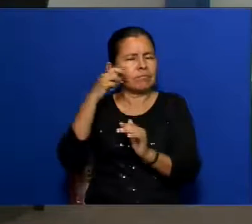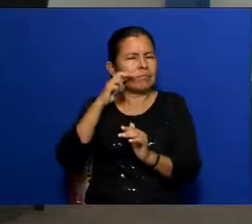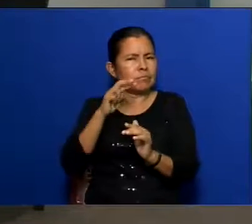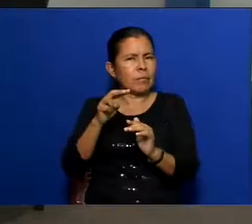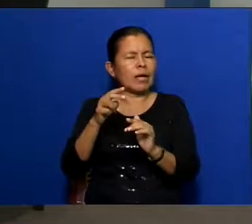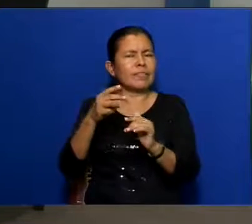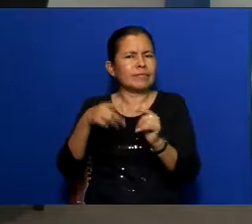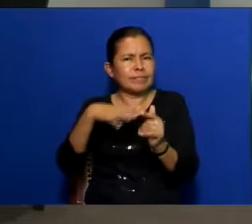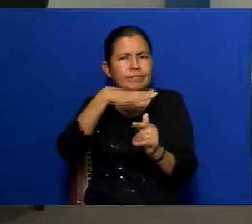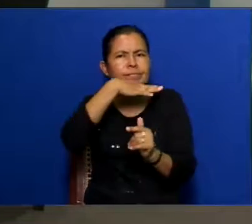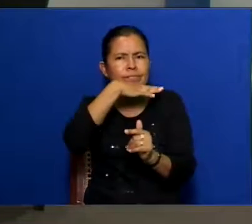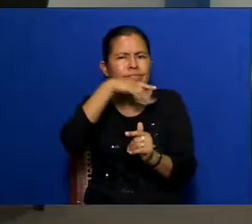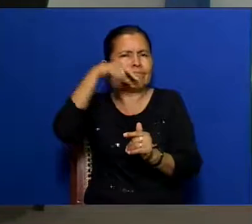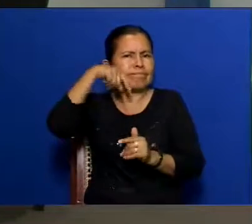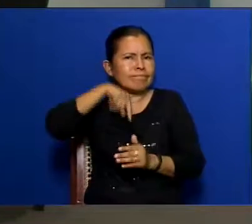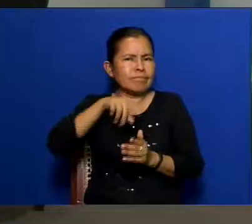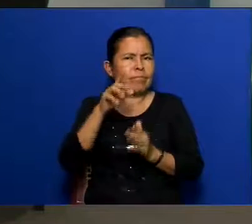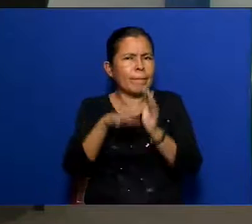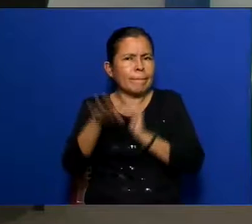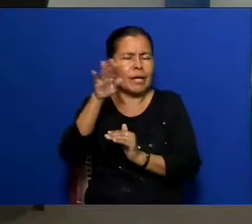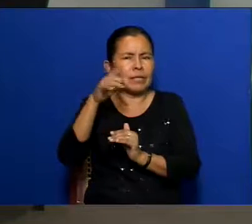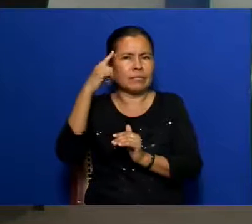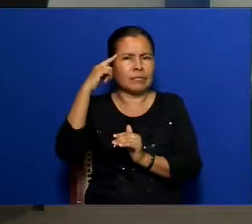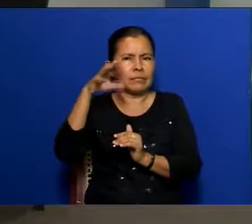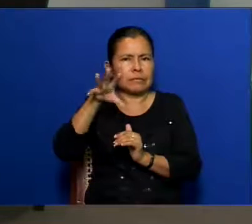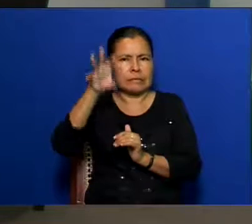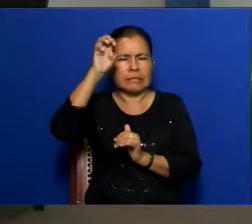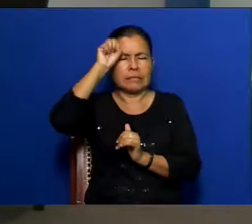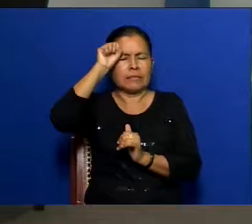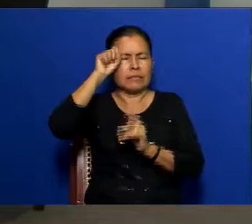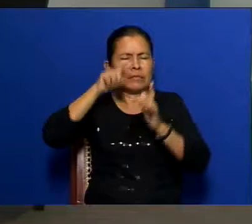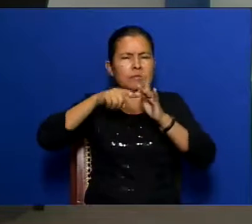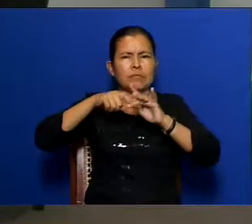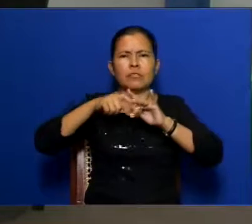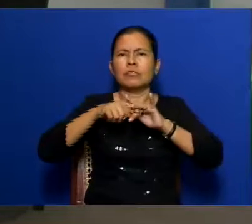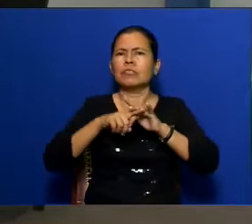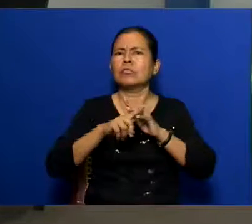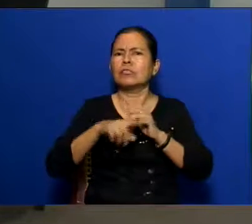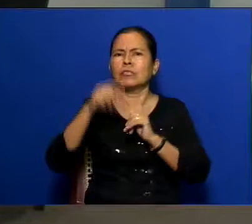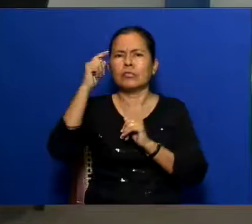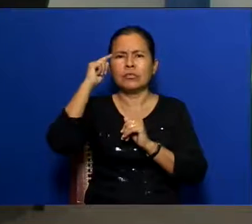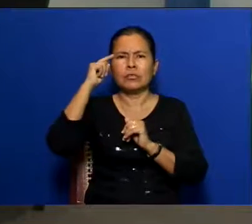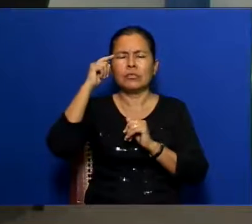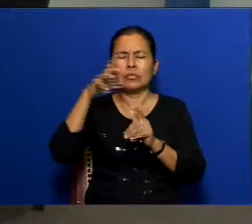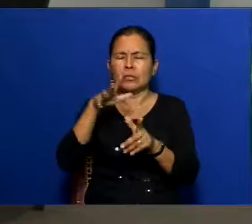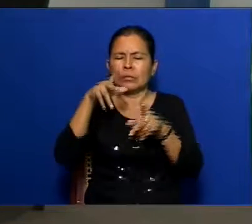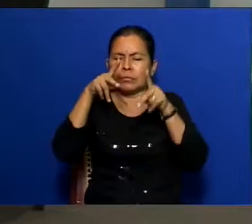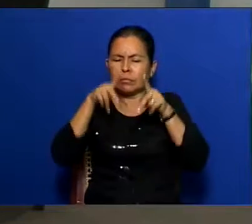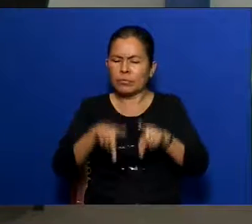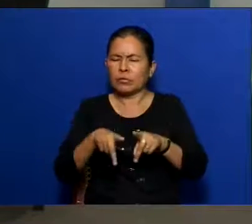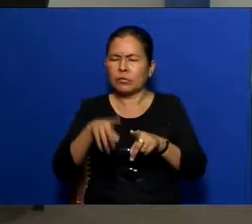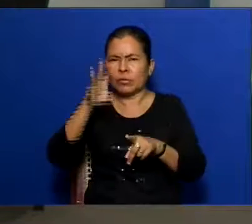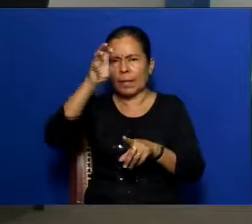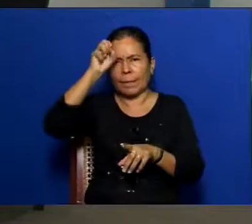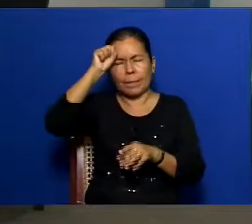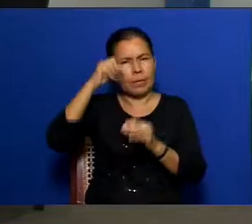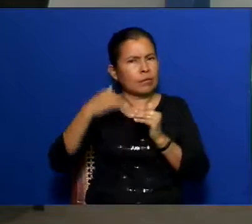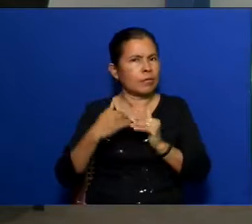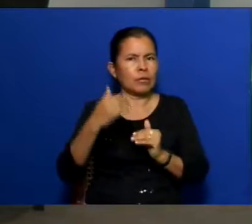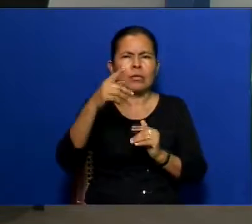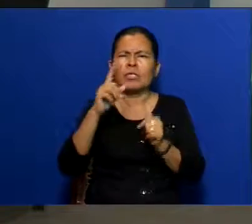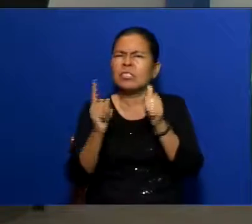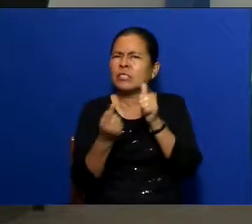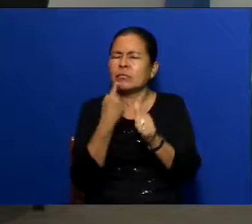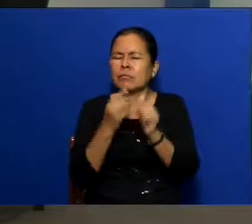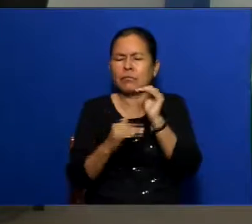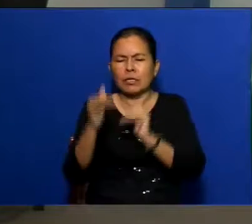más complejos y son los delitos que más trauma causa desde el punto de vista psicológico a las personas, y especialmente a los niños y a